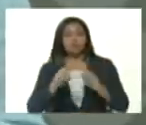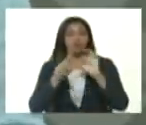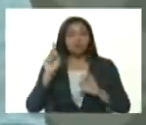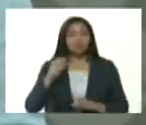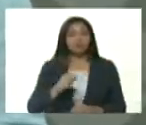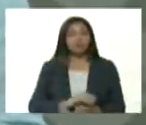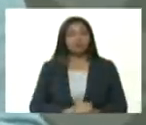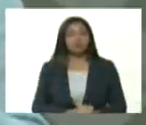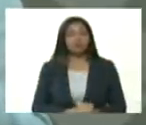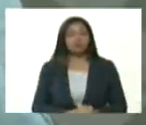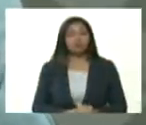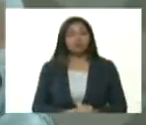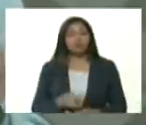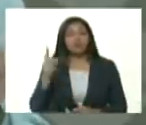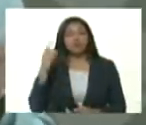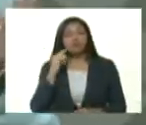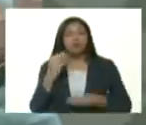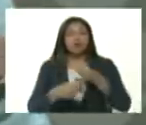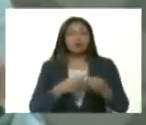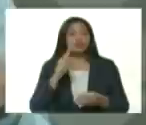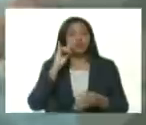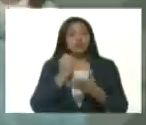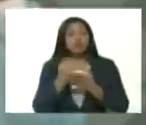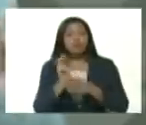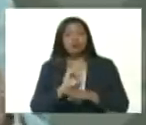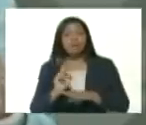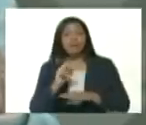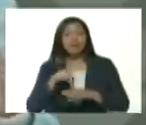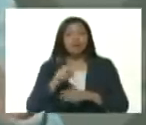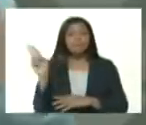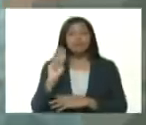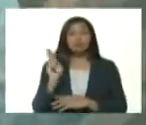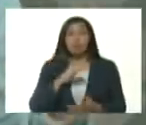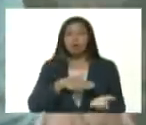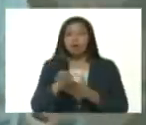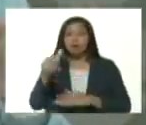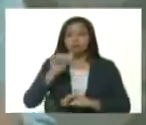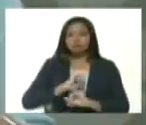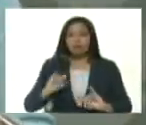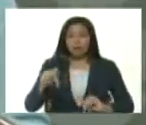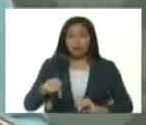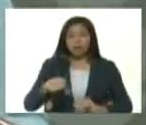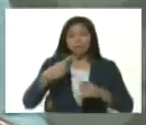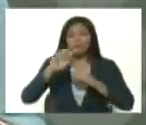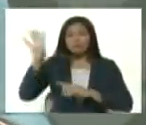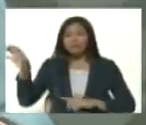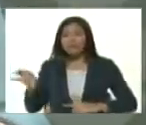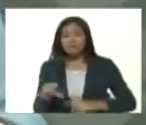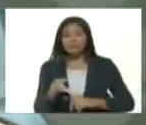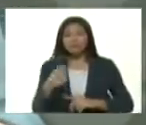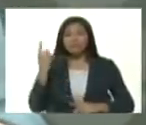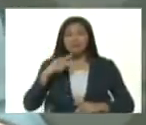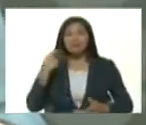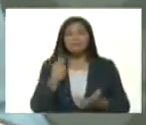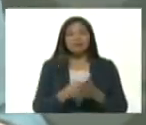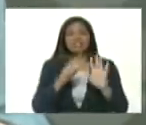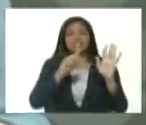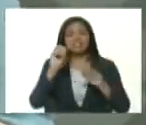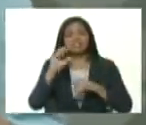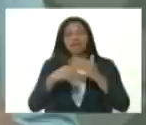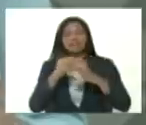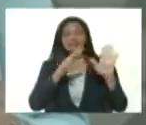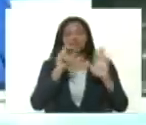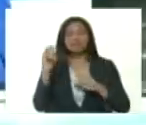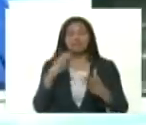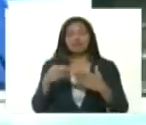sabe, que incluso para realizarse una prueba rápida, que en Venezuela es gratuita, en estos países tiene que pagar entre 60 y 80